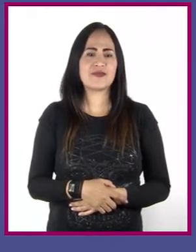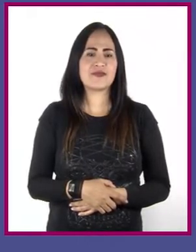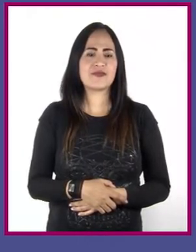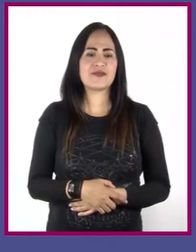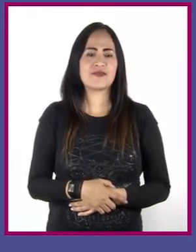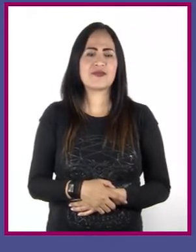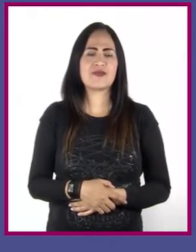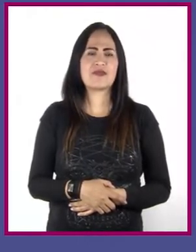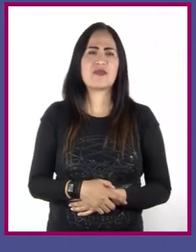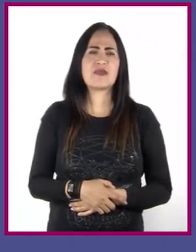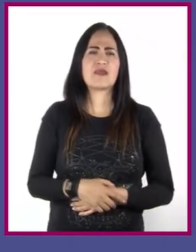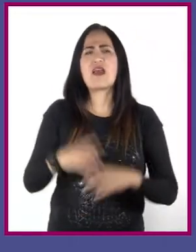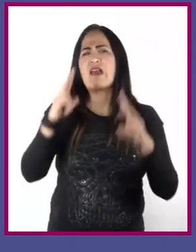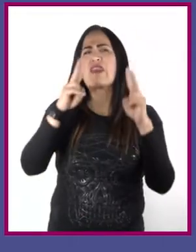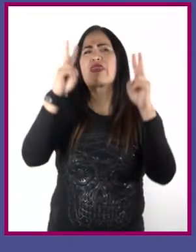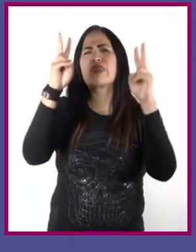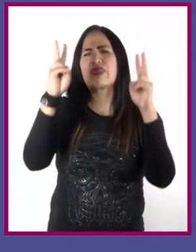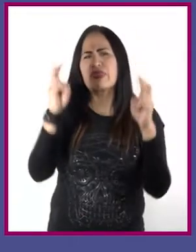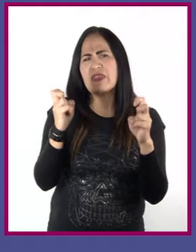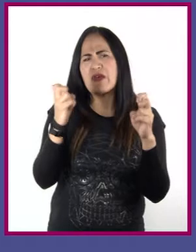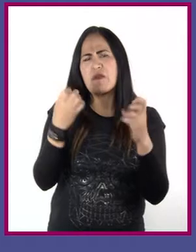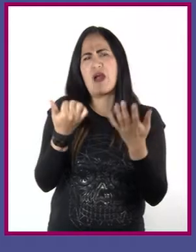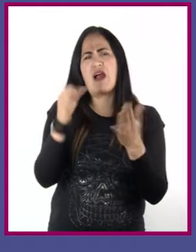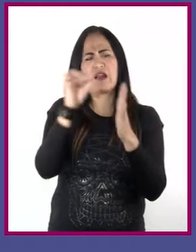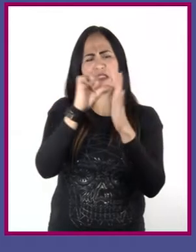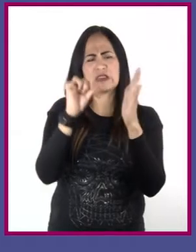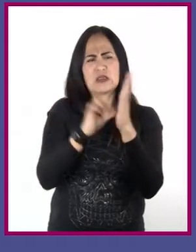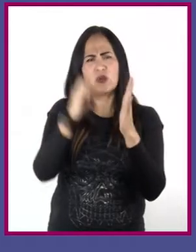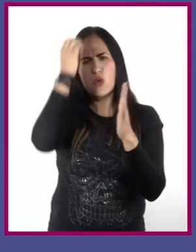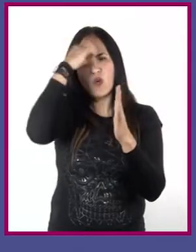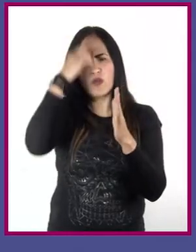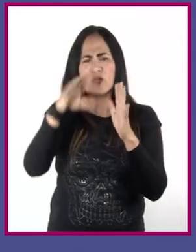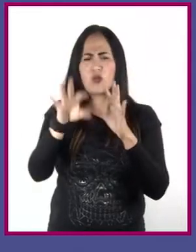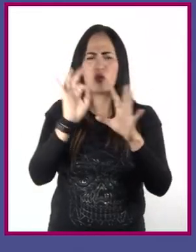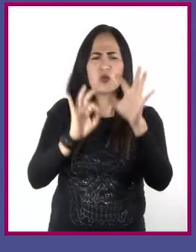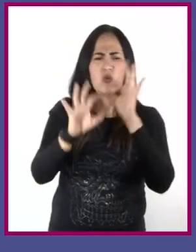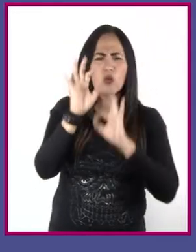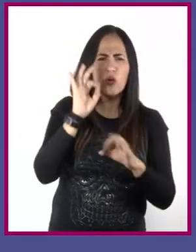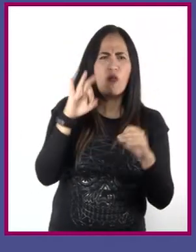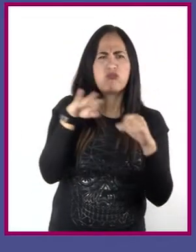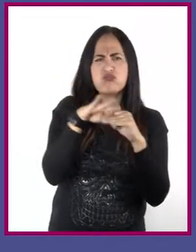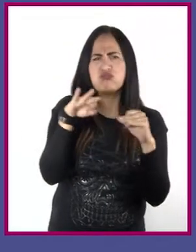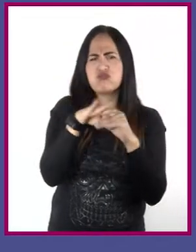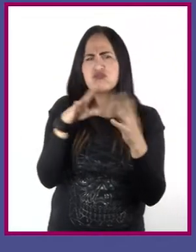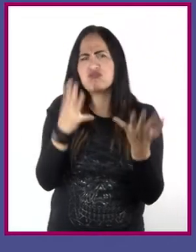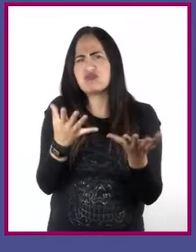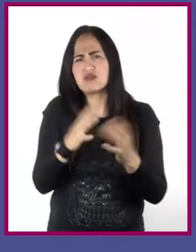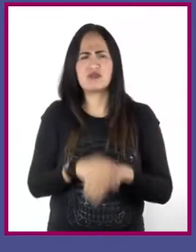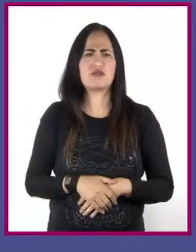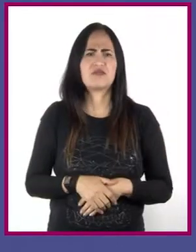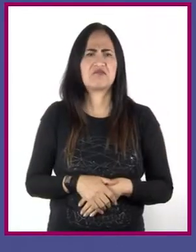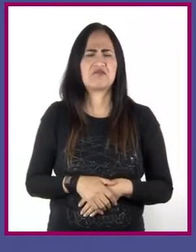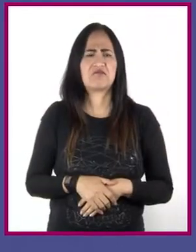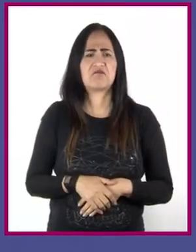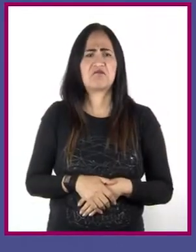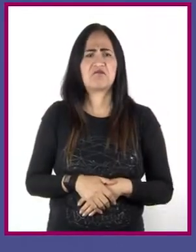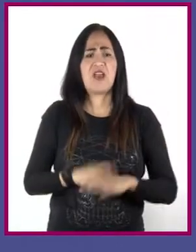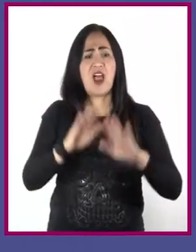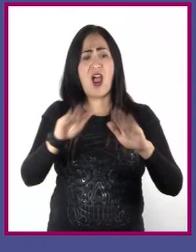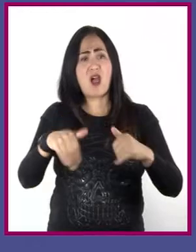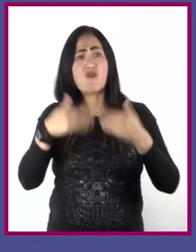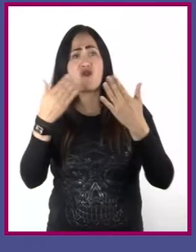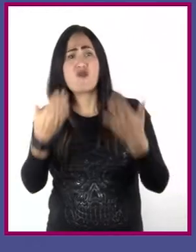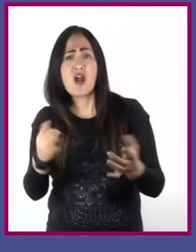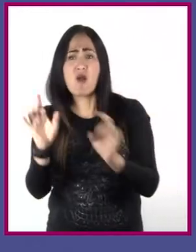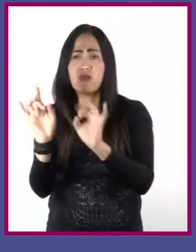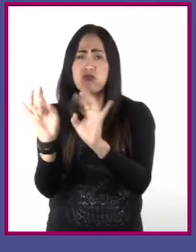¿Qué temas son más comunes para escribir un artículo de opinión? Pues mira, prácticamente todo lo que sucede es